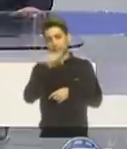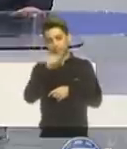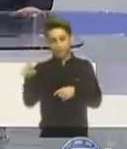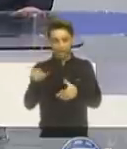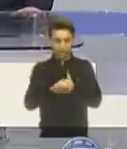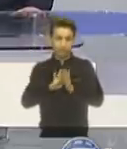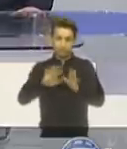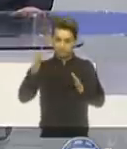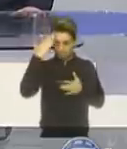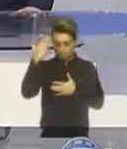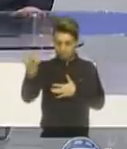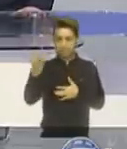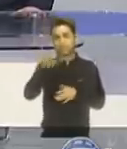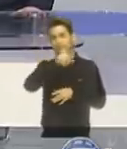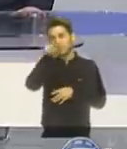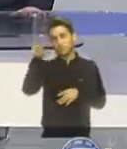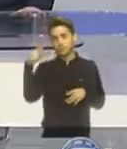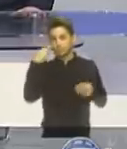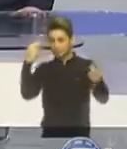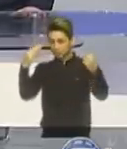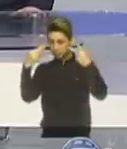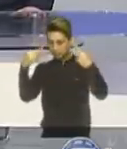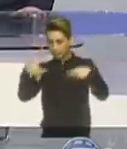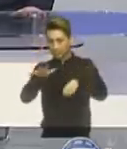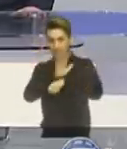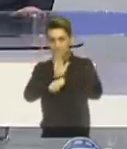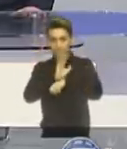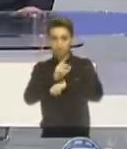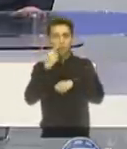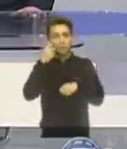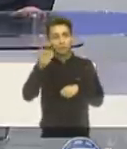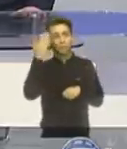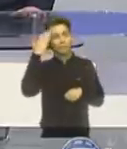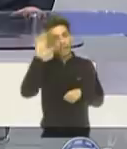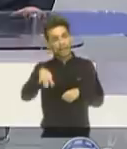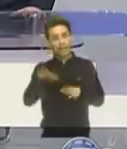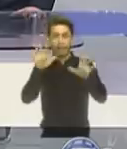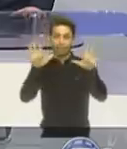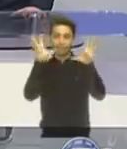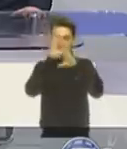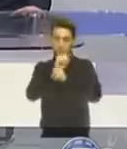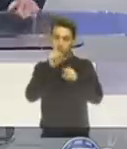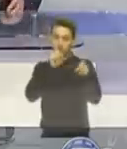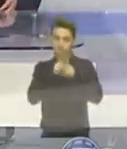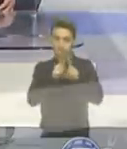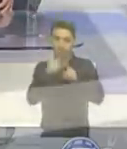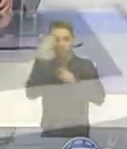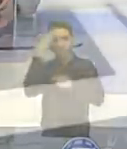despedimos. Gracias a usted por habernos preferido y lo esperamos mañana a las 22 horas. Buenas noches.